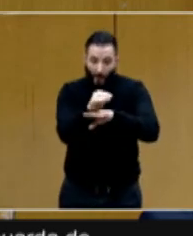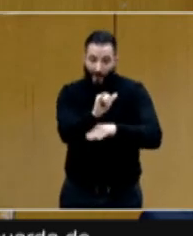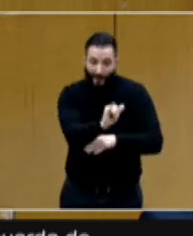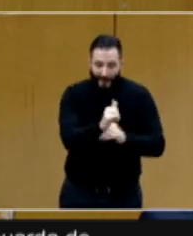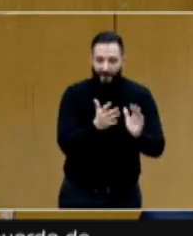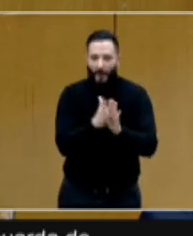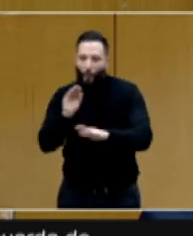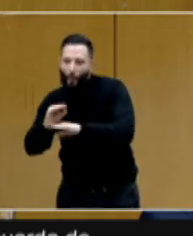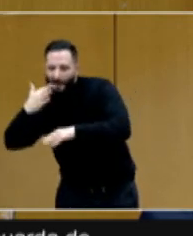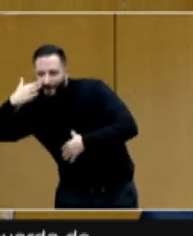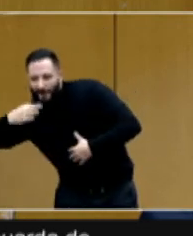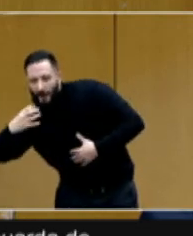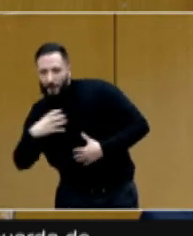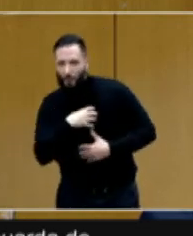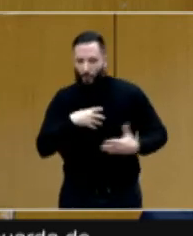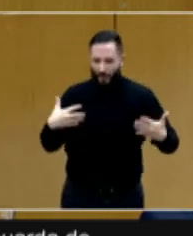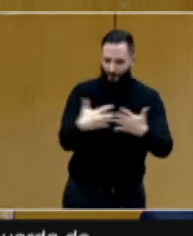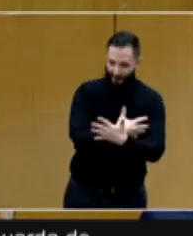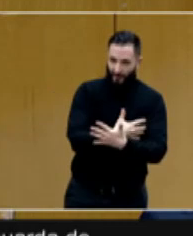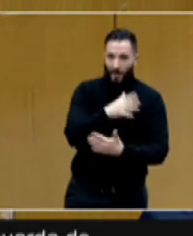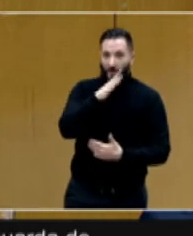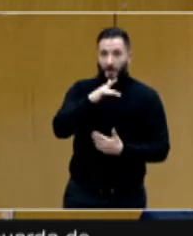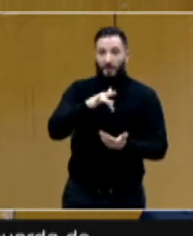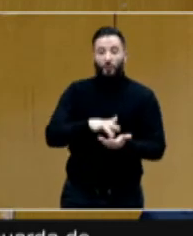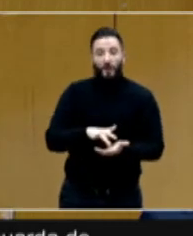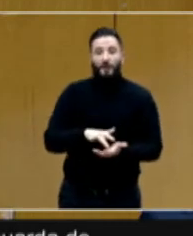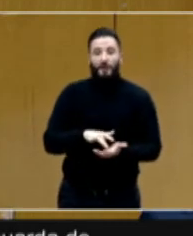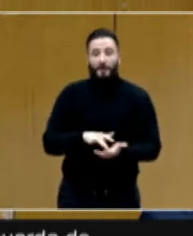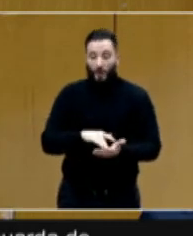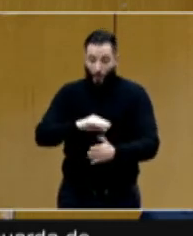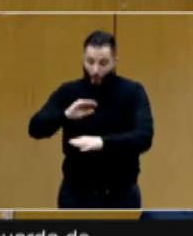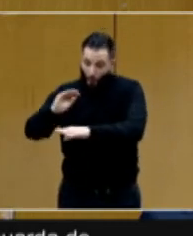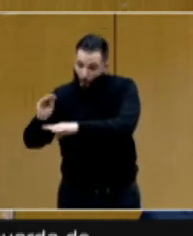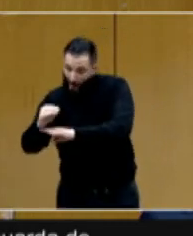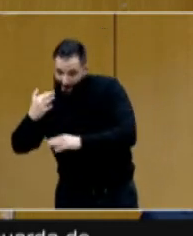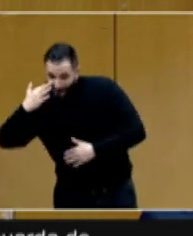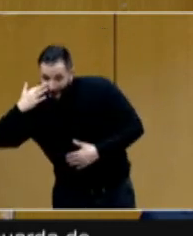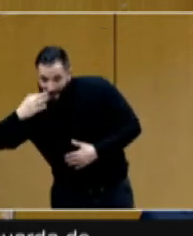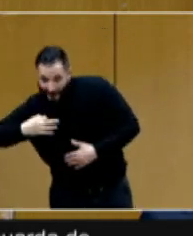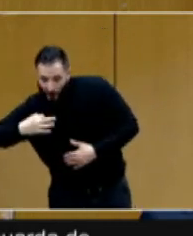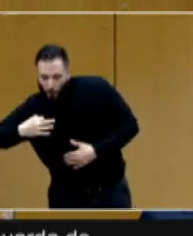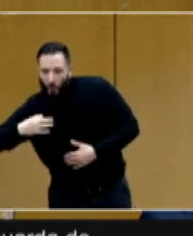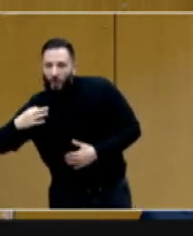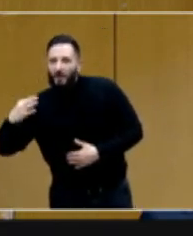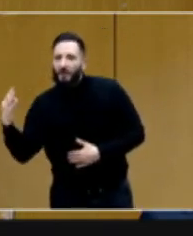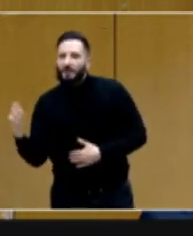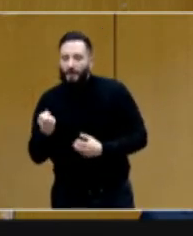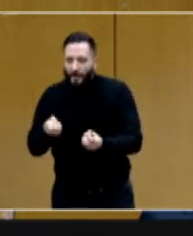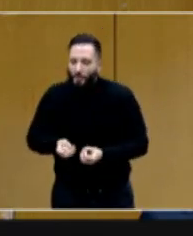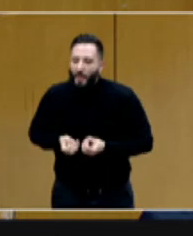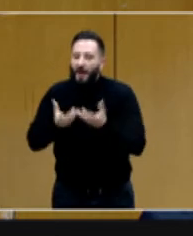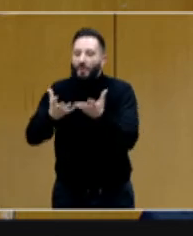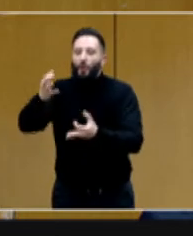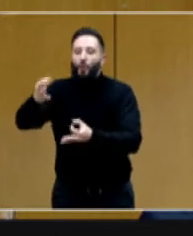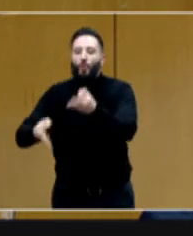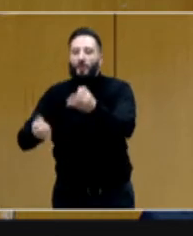se encuentre en una situación de desamparo y que la guarda De hecho no debe ser declarada judicialmente puede acreditarse